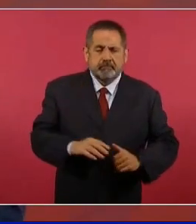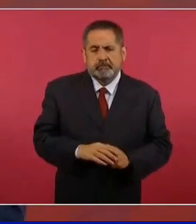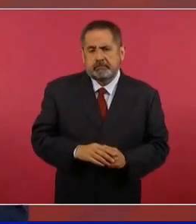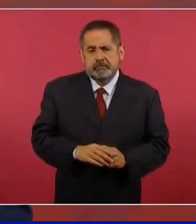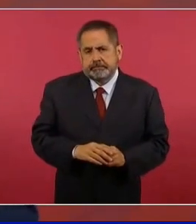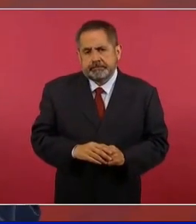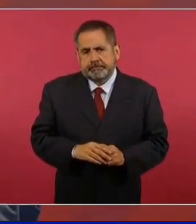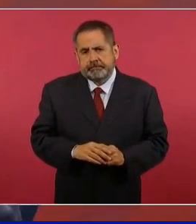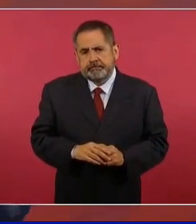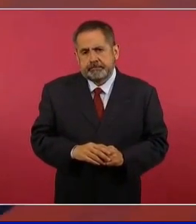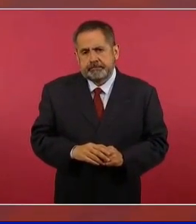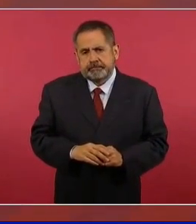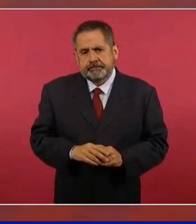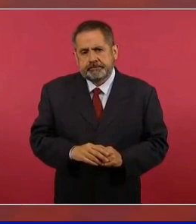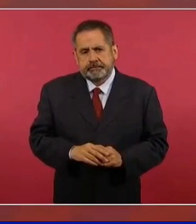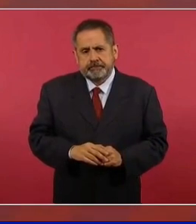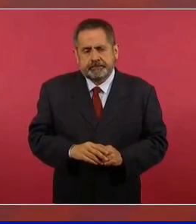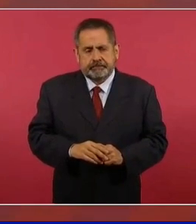Pensamos que